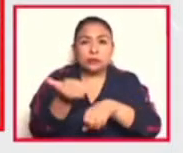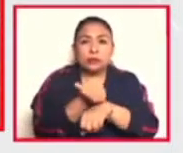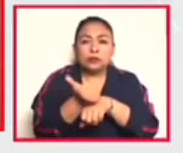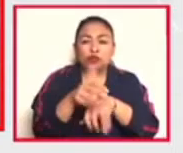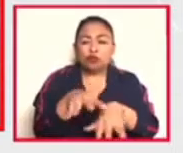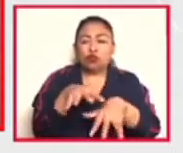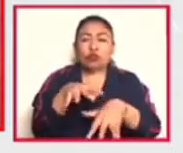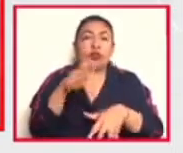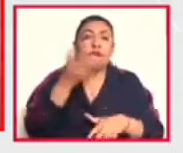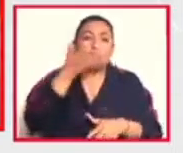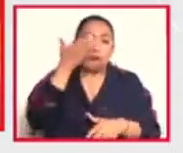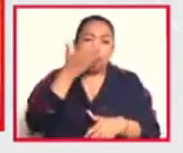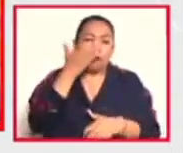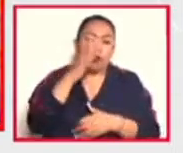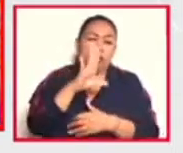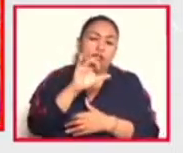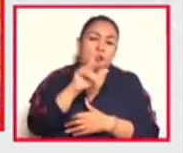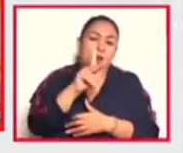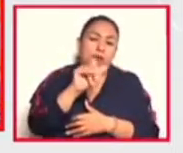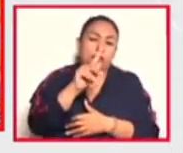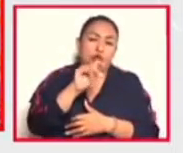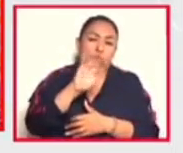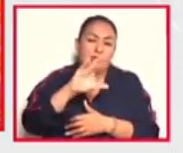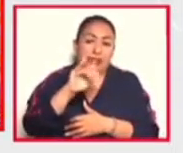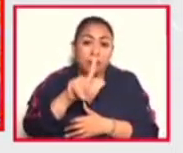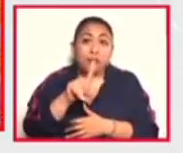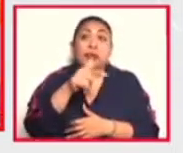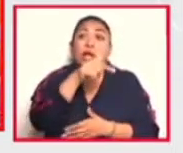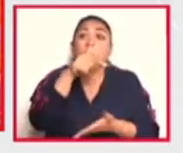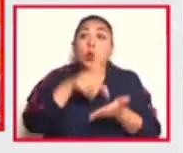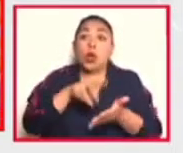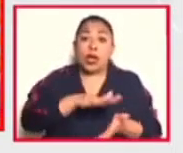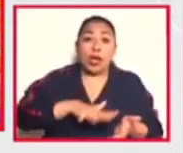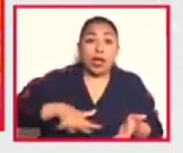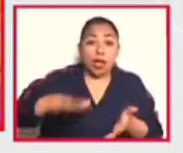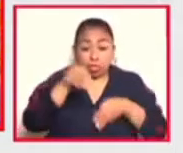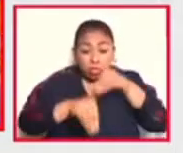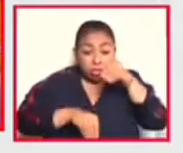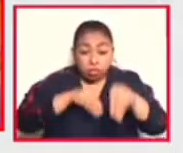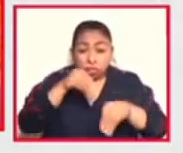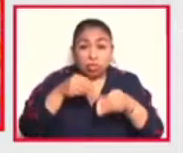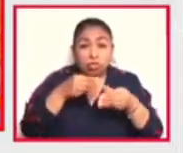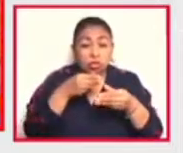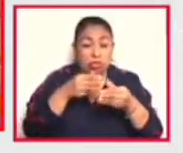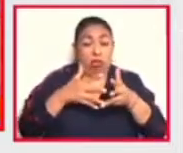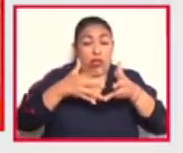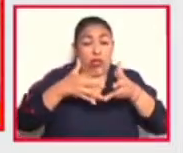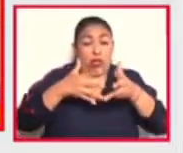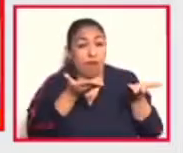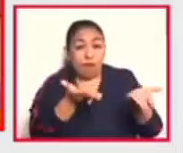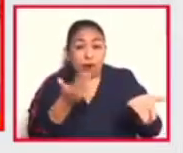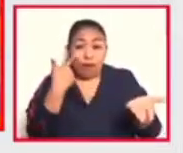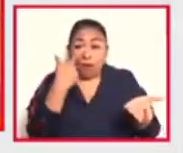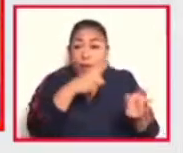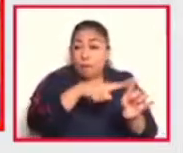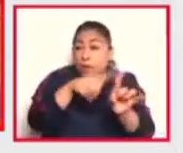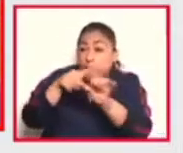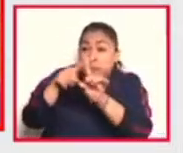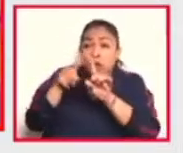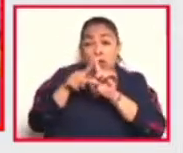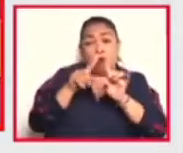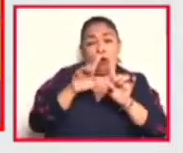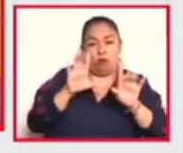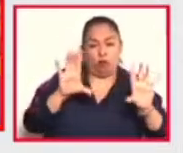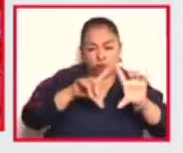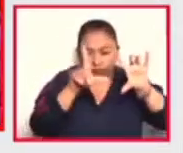cempasúchil. En el corazón de este histórico inmueble se ha instalado una magna ofrenda que reúne la riqueza de cosmovisiones del país y da cuenta de la